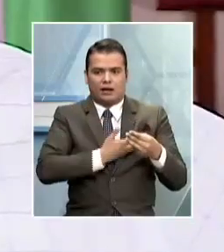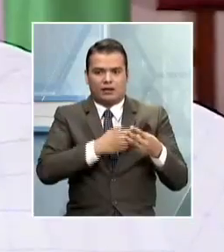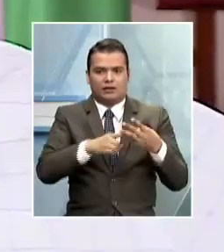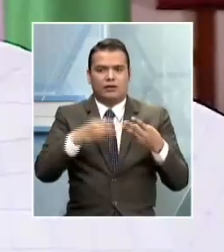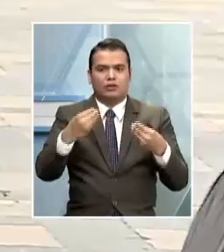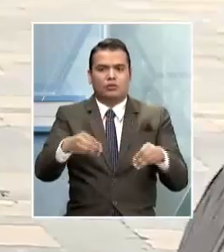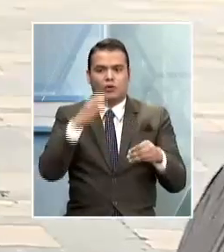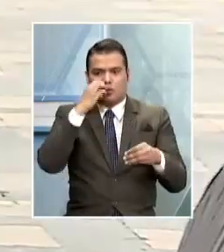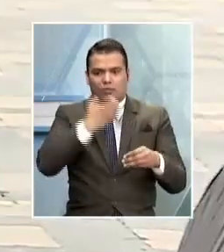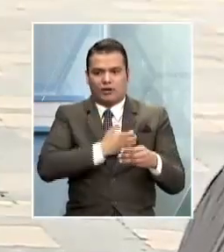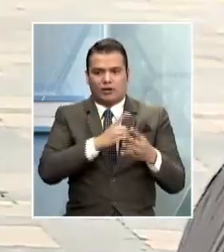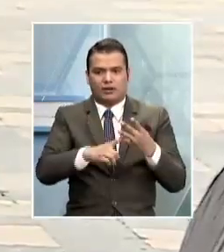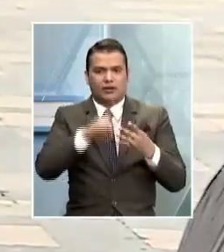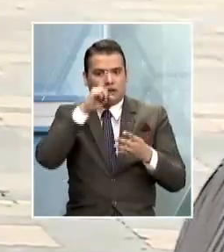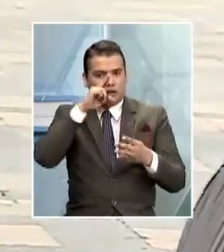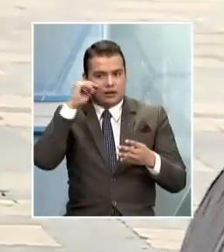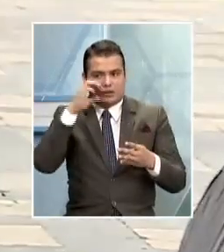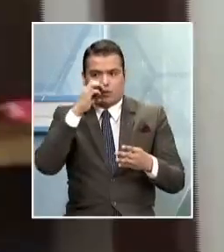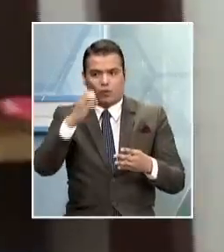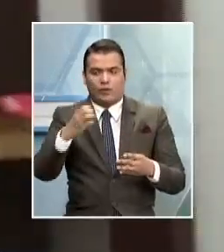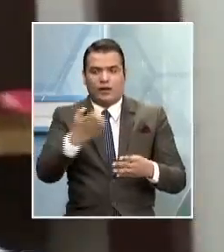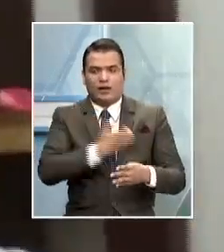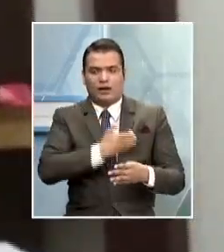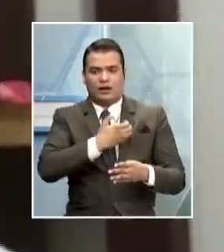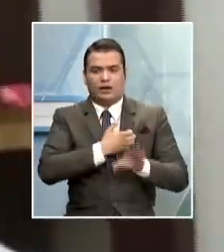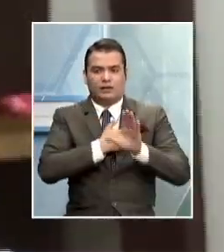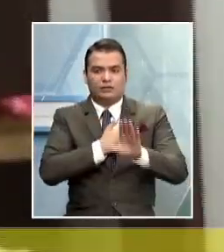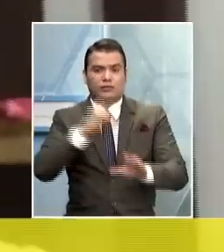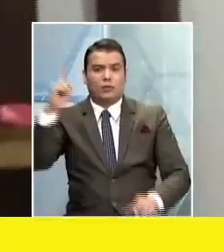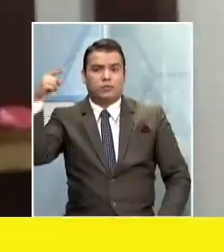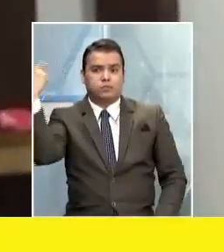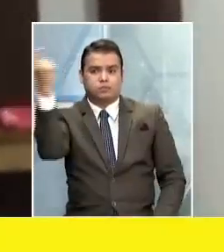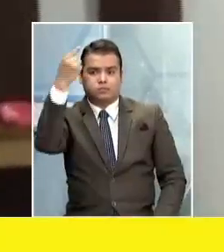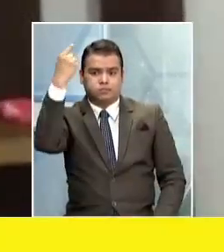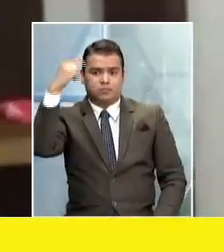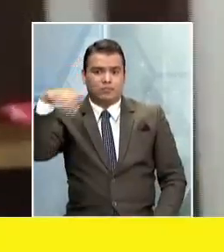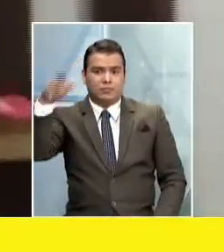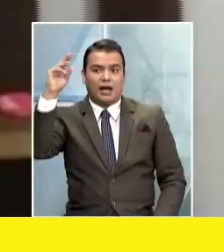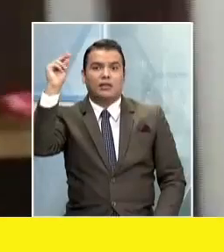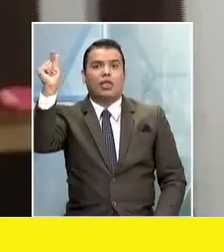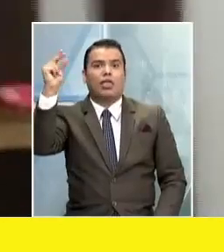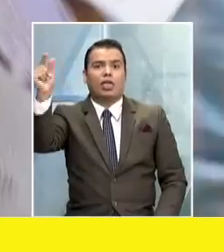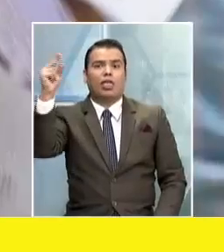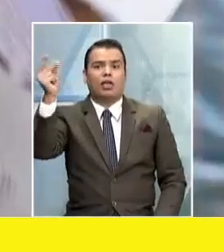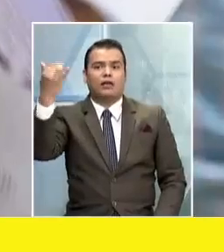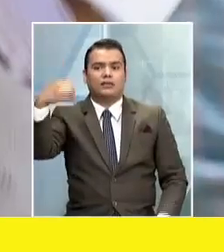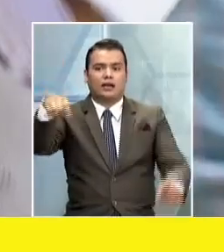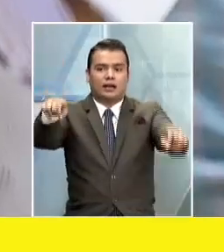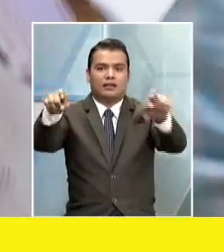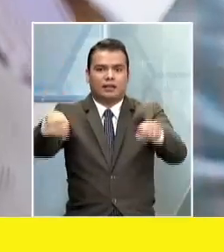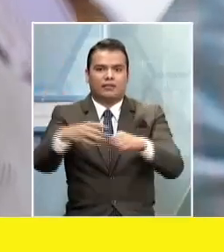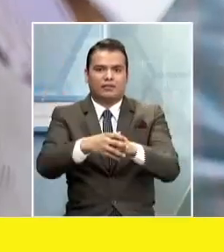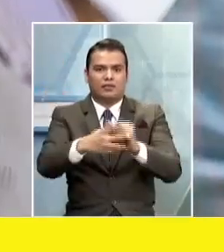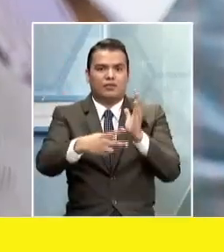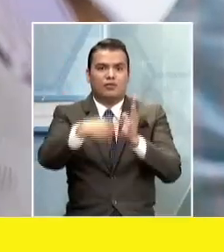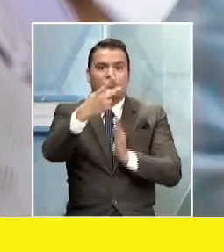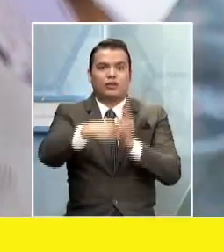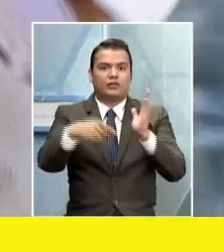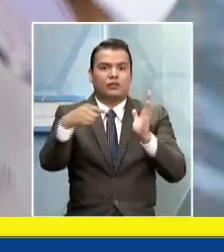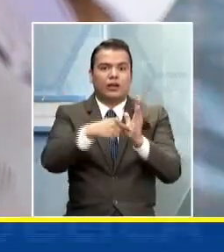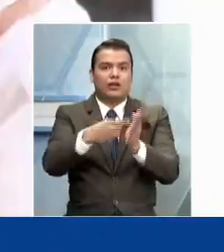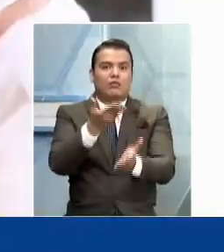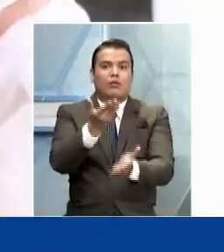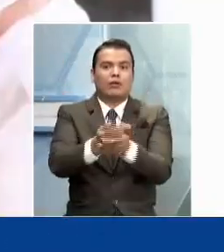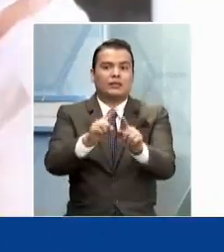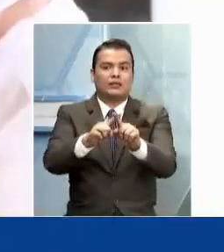Jairo Gómez, y de Candelaria, Jorge Ramírez. Una moda, las revocatorias, especialmente a los proyectos alternativos.